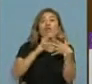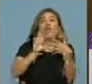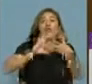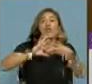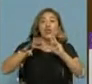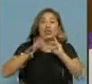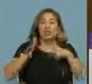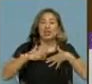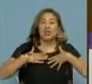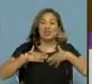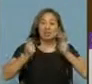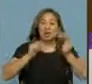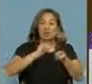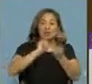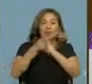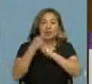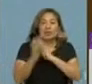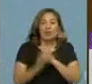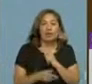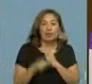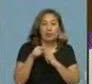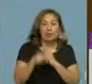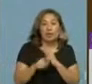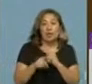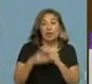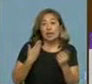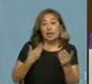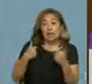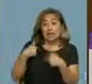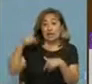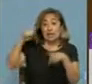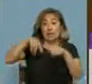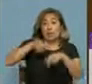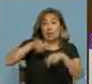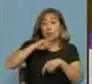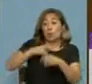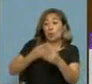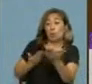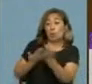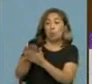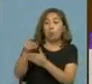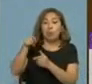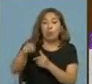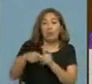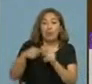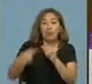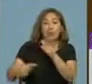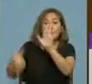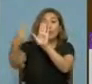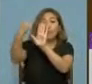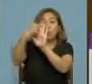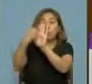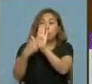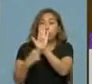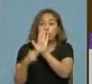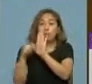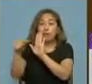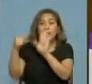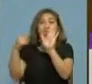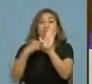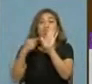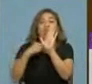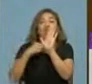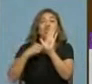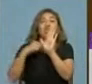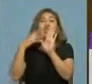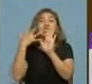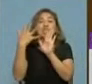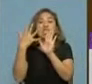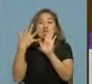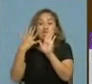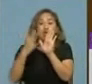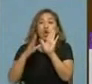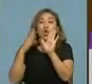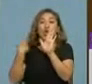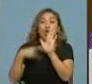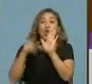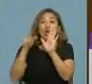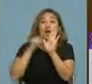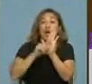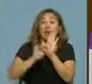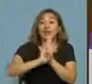salud y nosotros le habíamos pedido que dentro de ese artículo 5, inciso B, donde hablaba